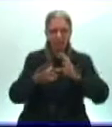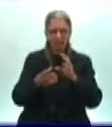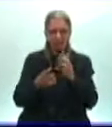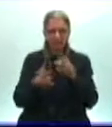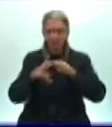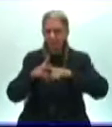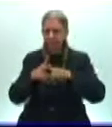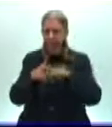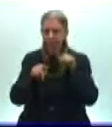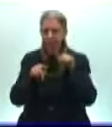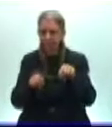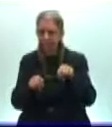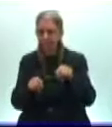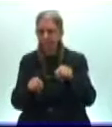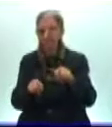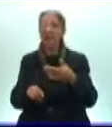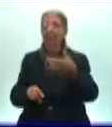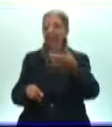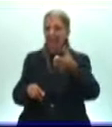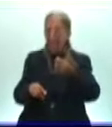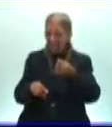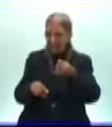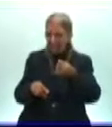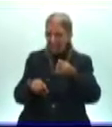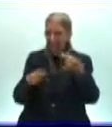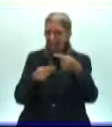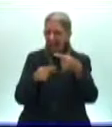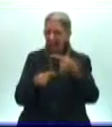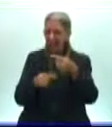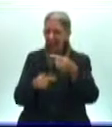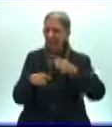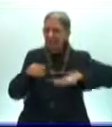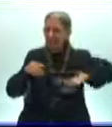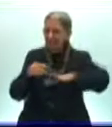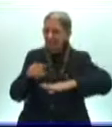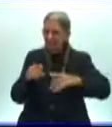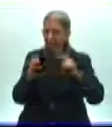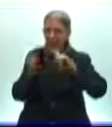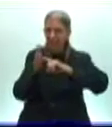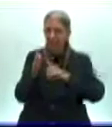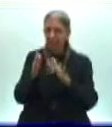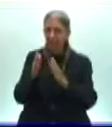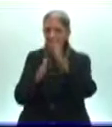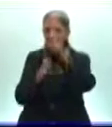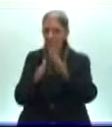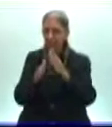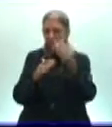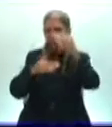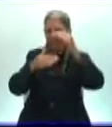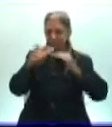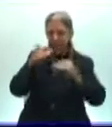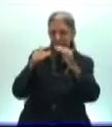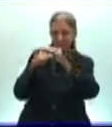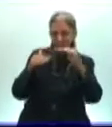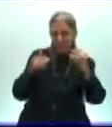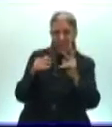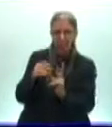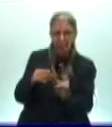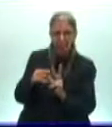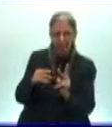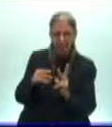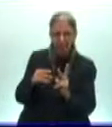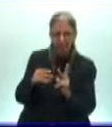encontrar para calcular el área. Área es igual a bases por altura sobre 2. Seguramente que todos los